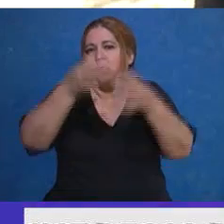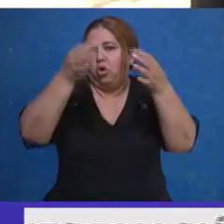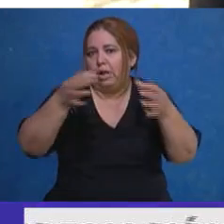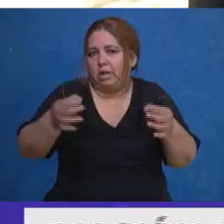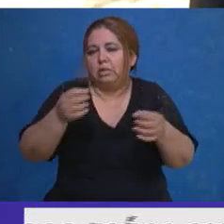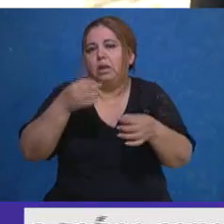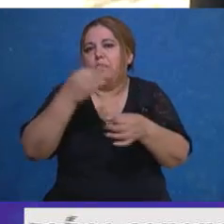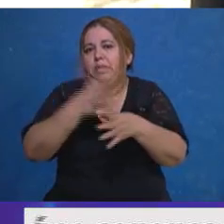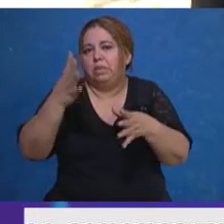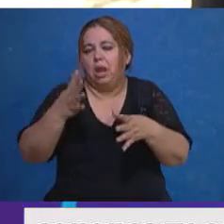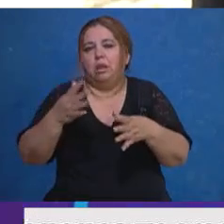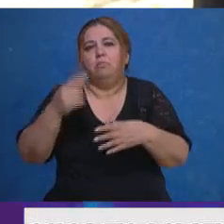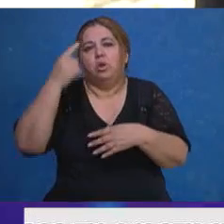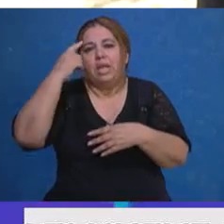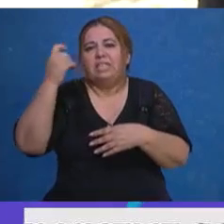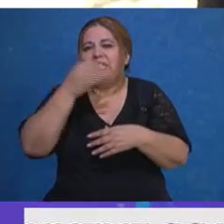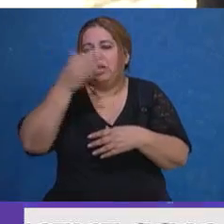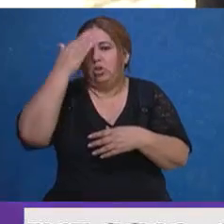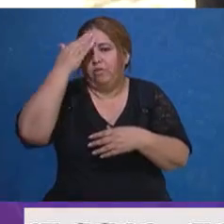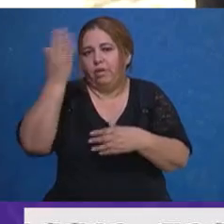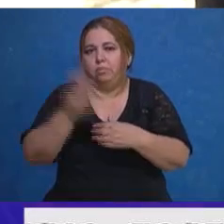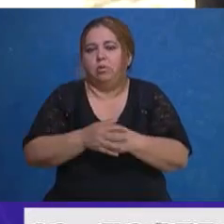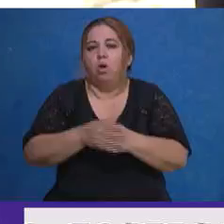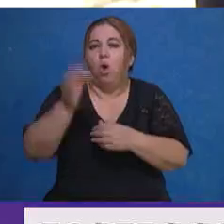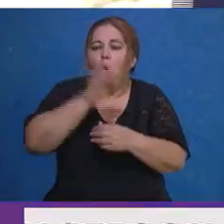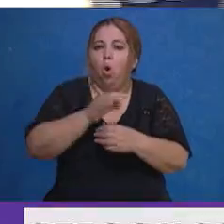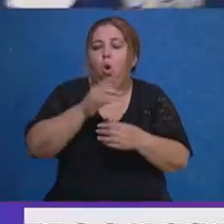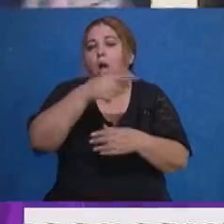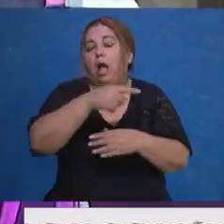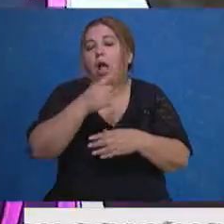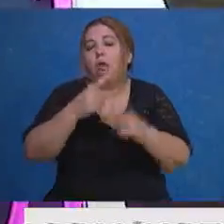o un establecimiento, digamos, psiquiátrico de acá.